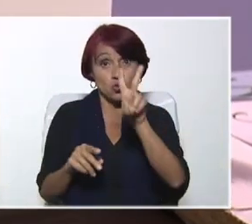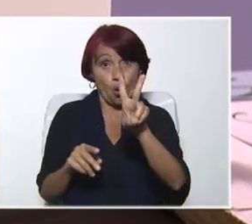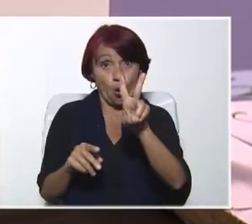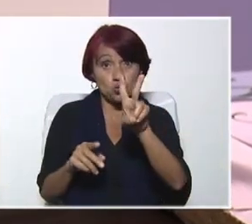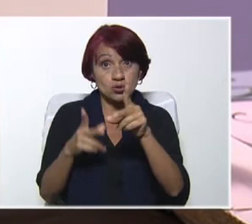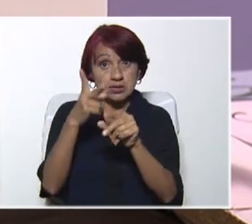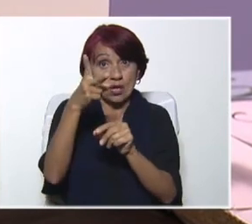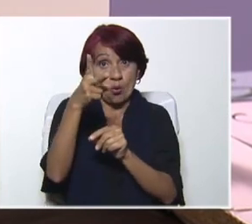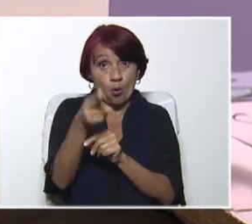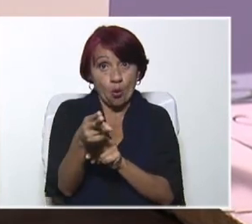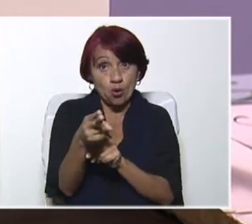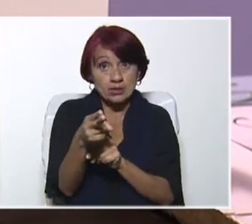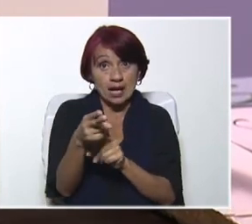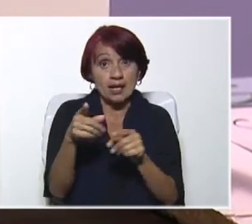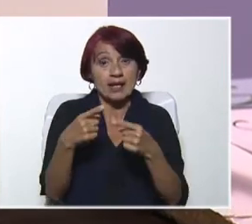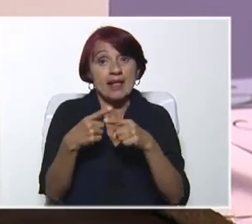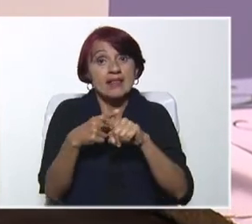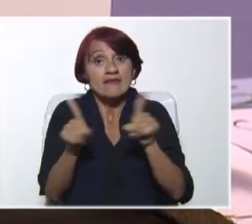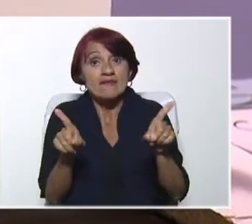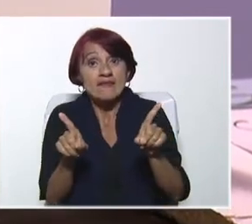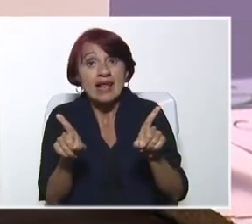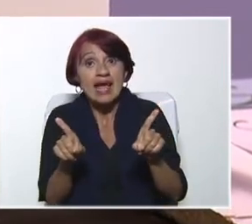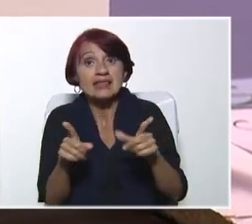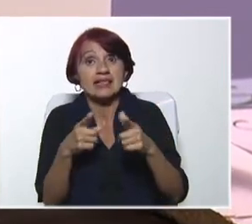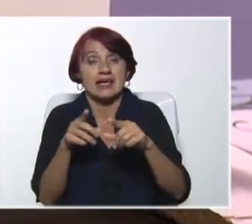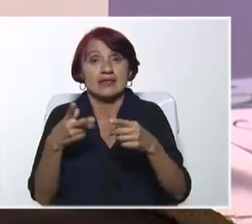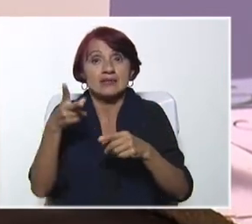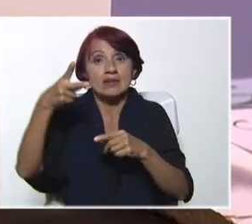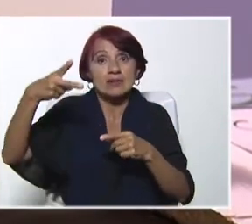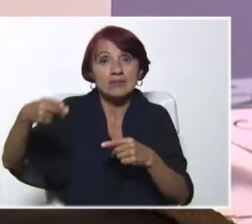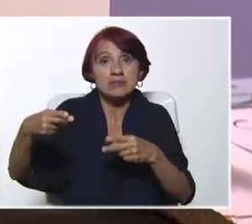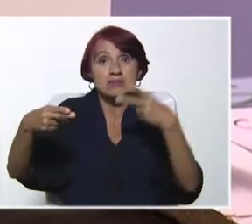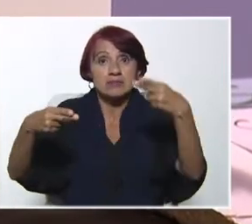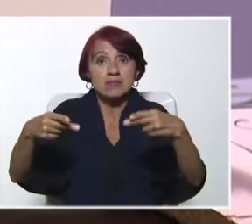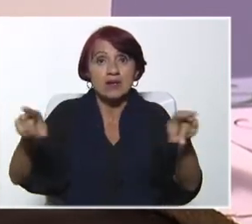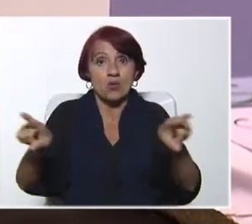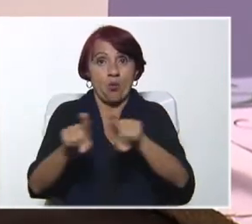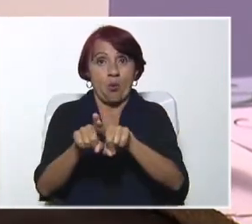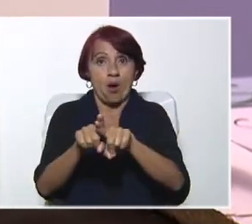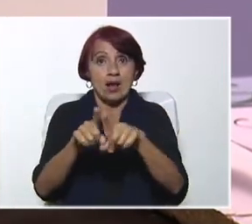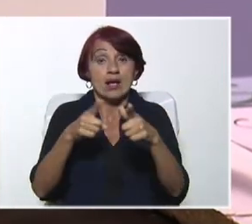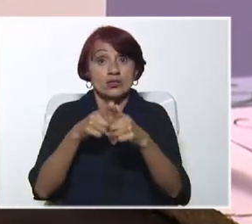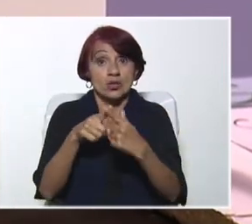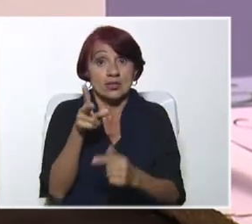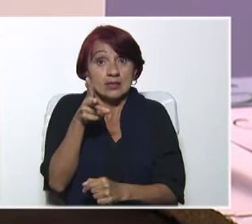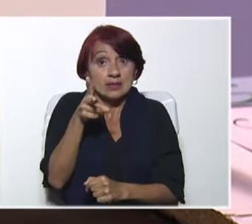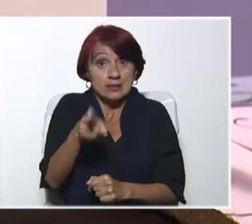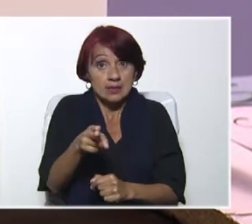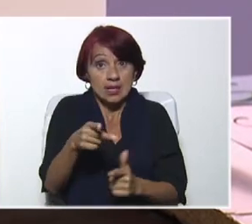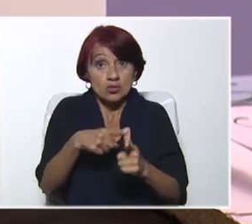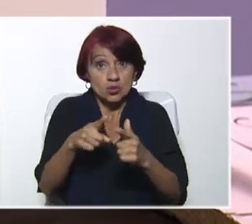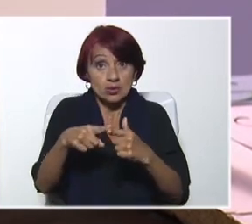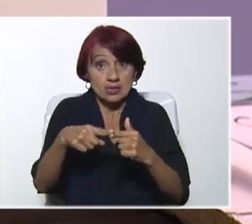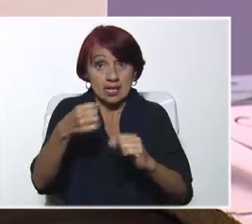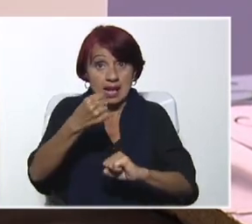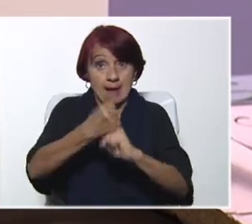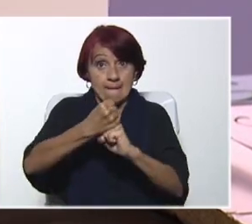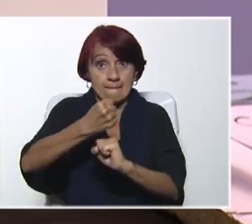se cortan por varias rectas paralelas. Los segmentos